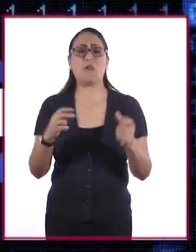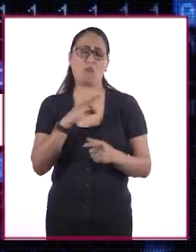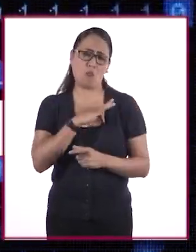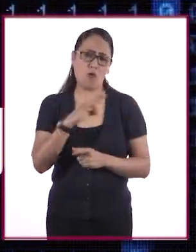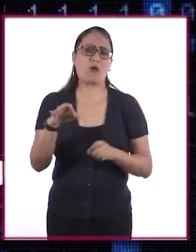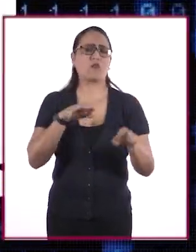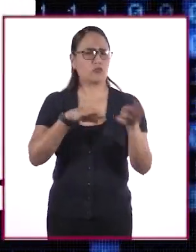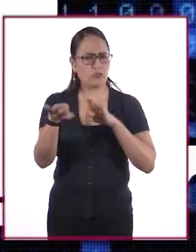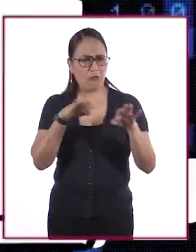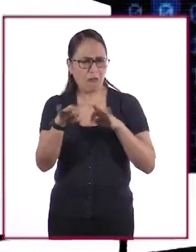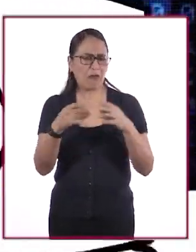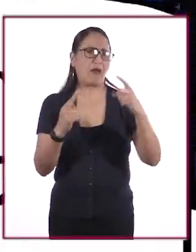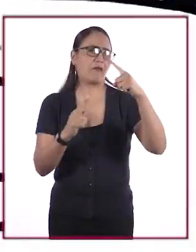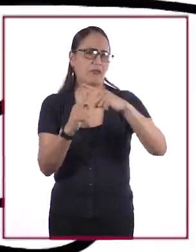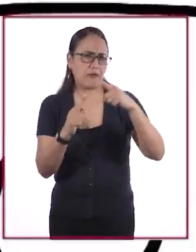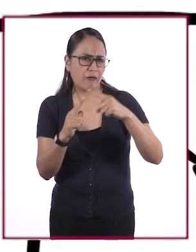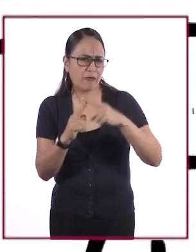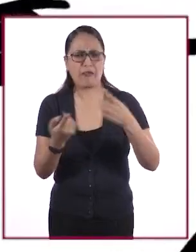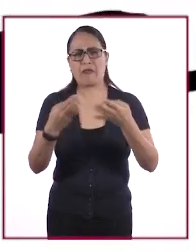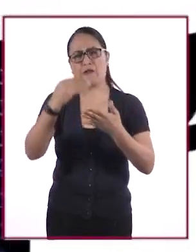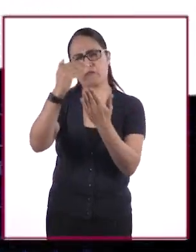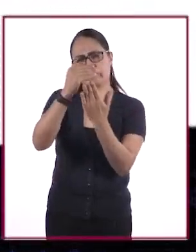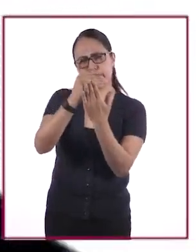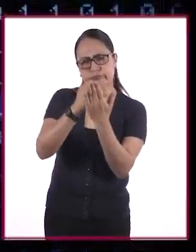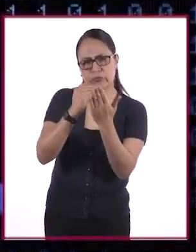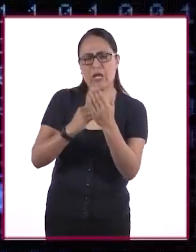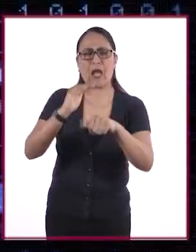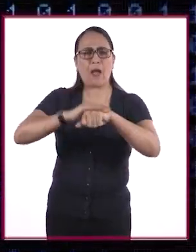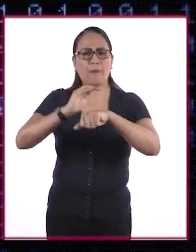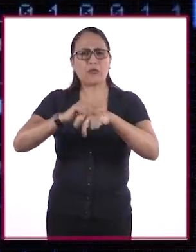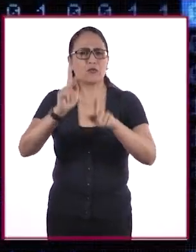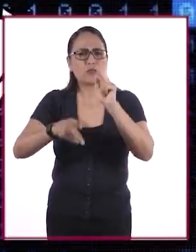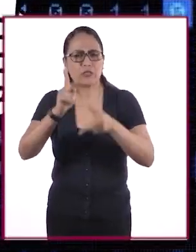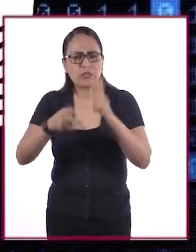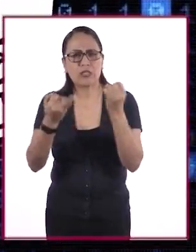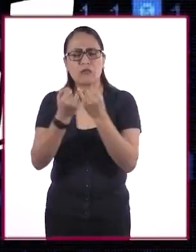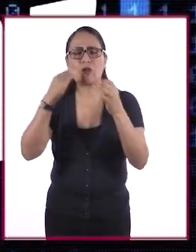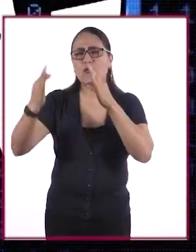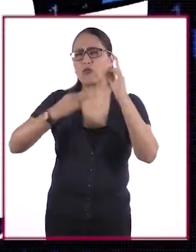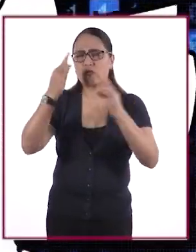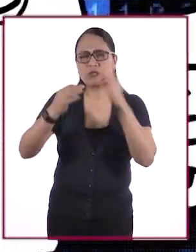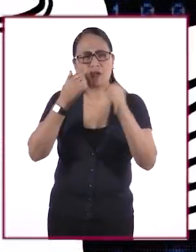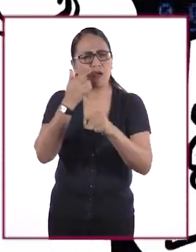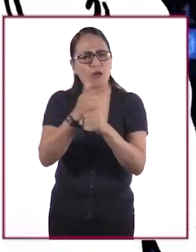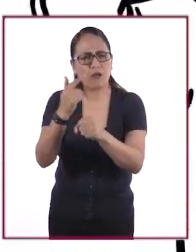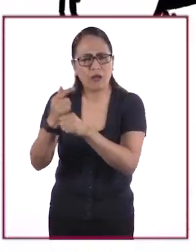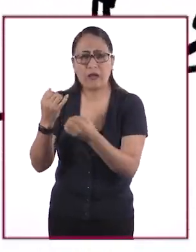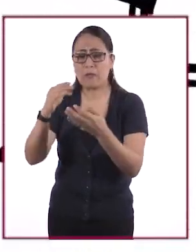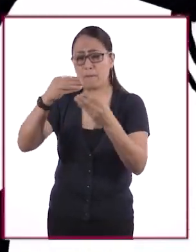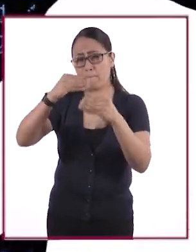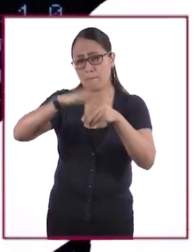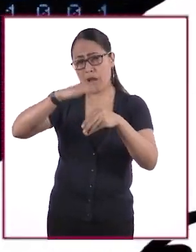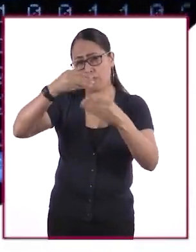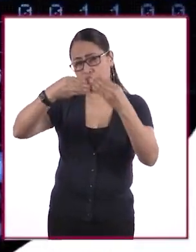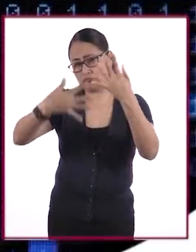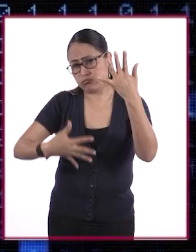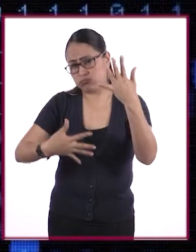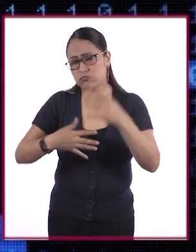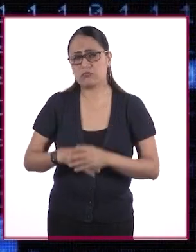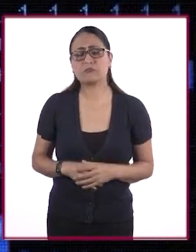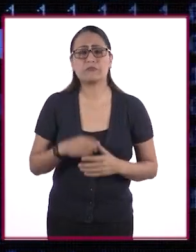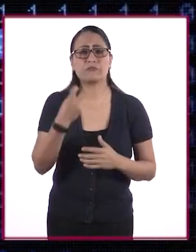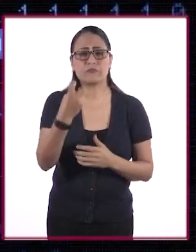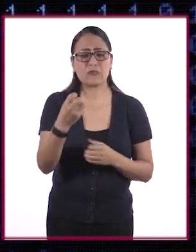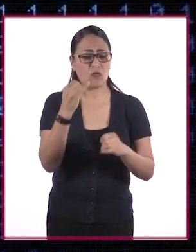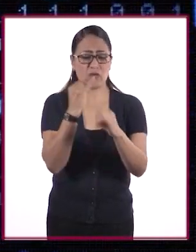trabajar, hacer tareas, trámites, platicar con los amigos, enterarnos de las noticias y mucho más. Por eso,